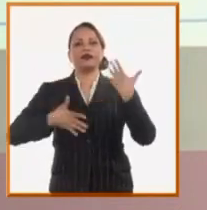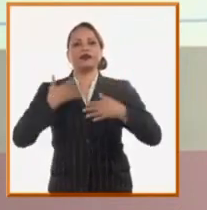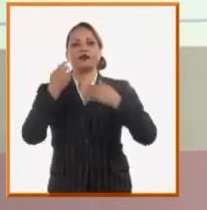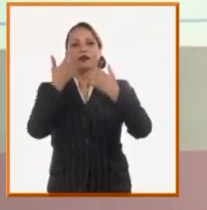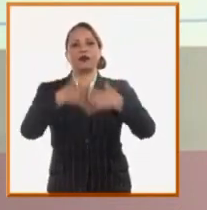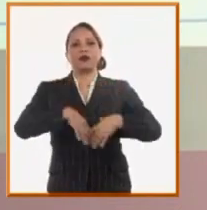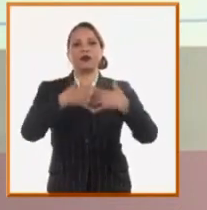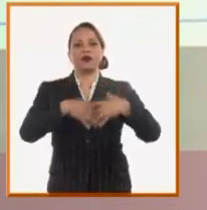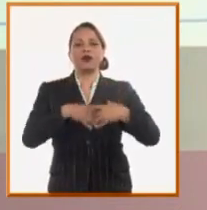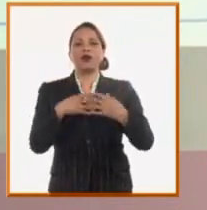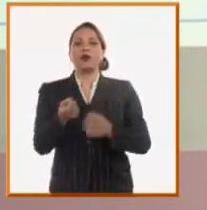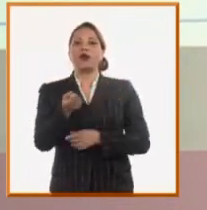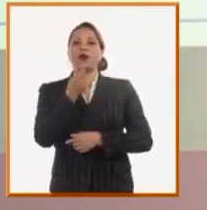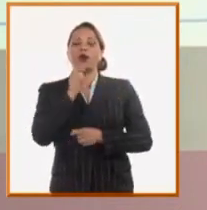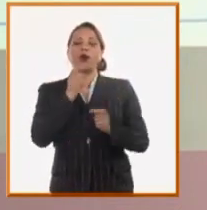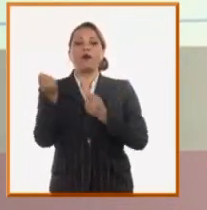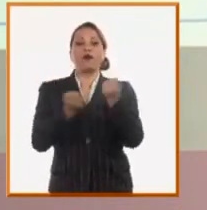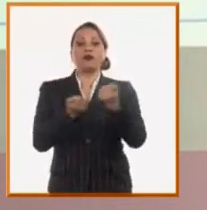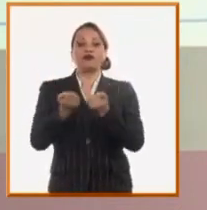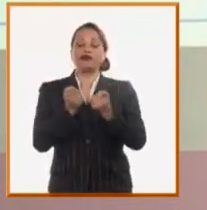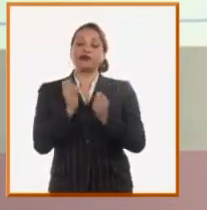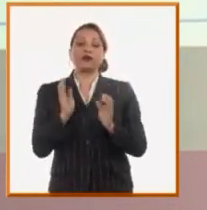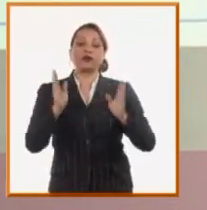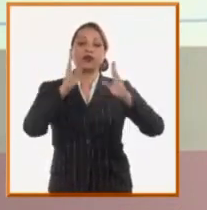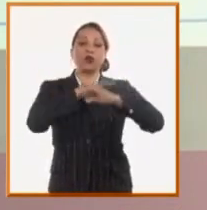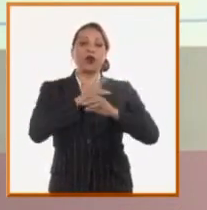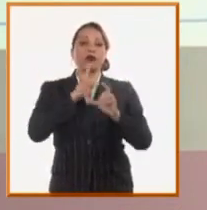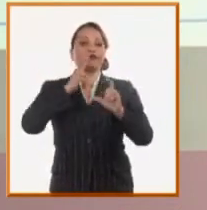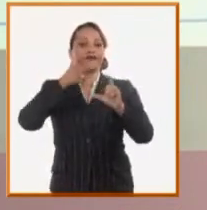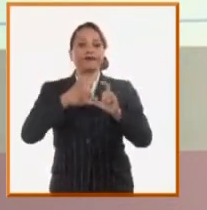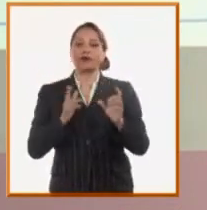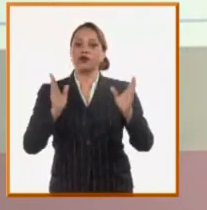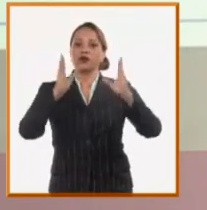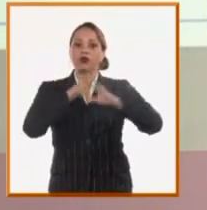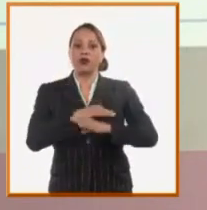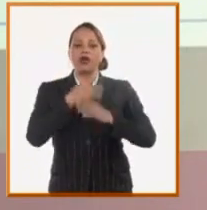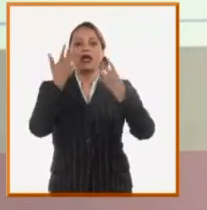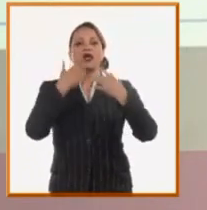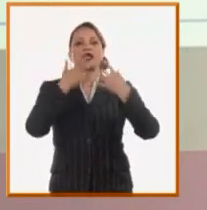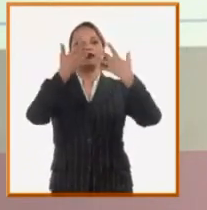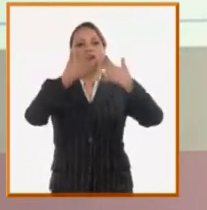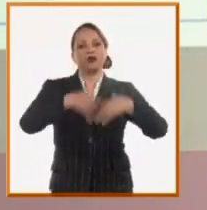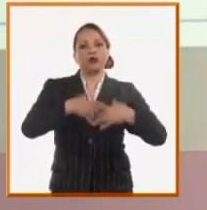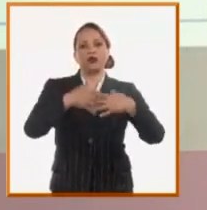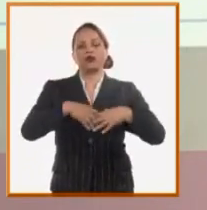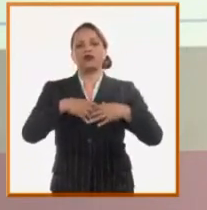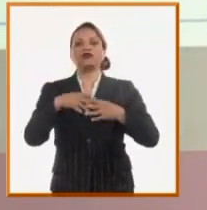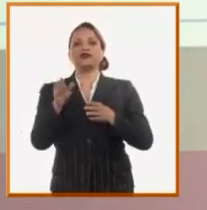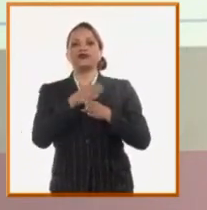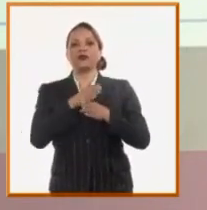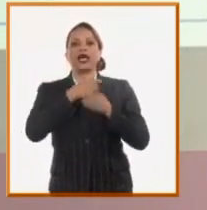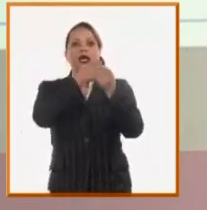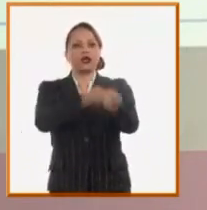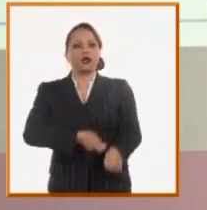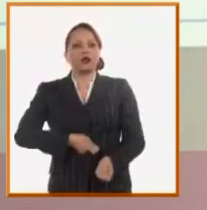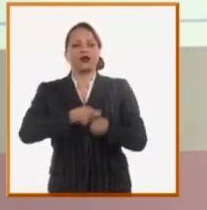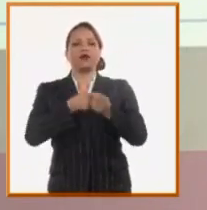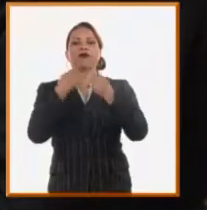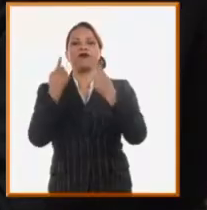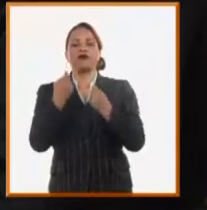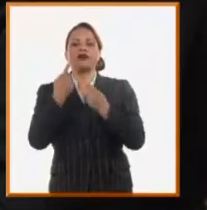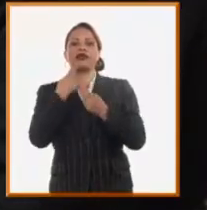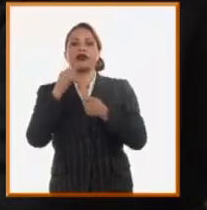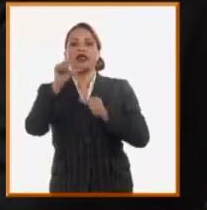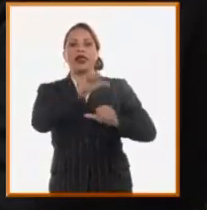por el déficit de combustible y también de algunas industrias, fábricas, incluso la agricultura, por el déficit de insumos.